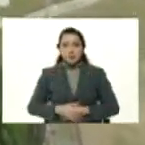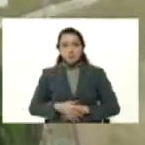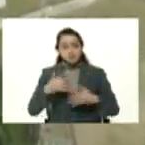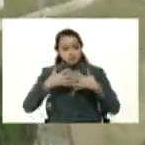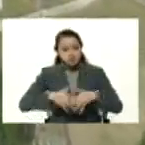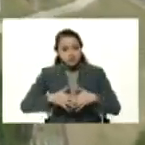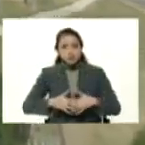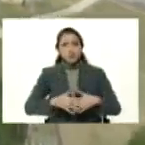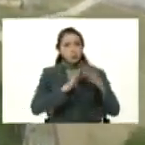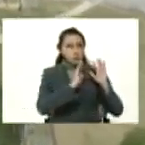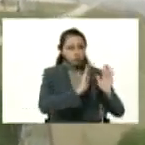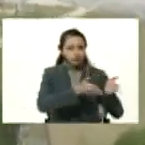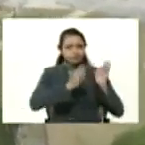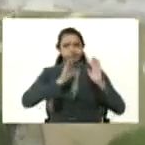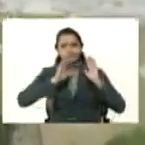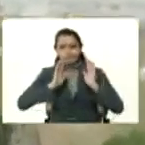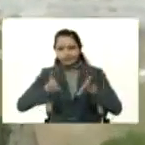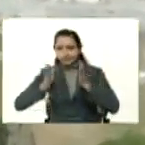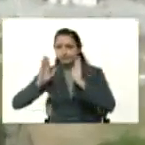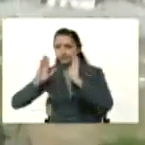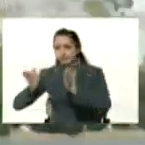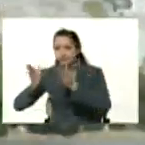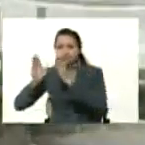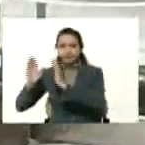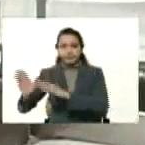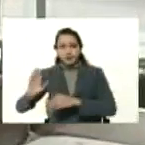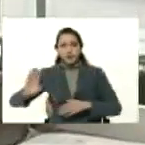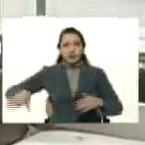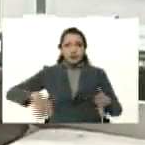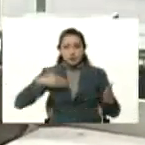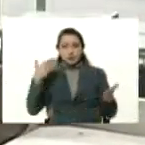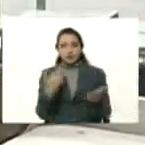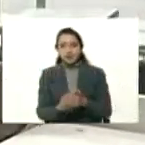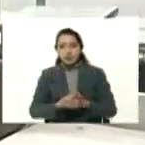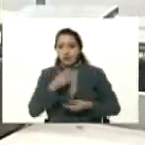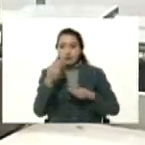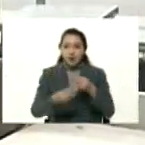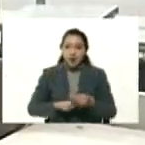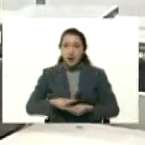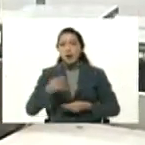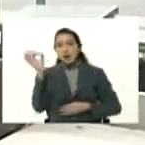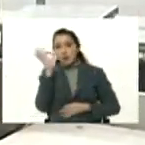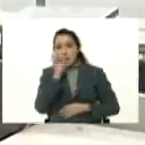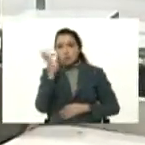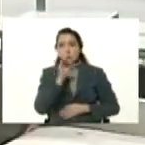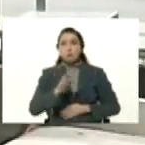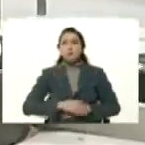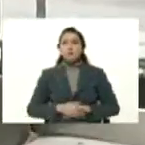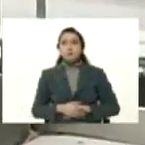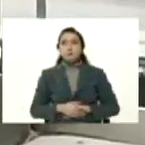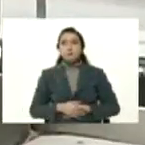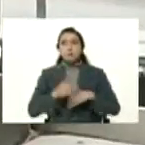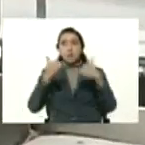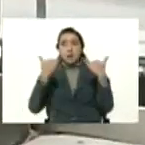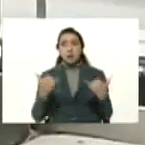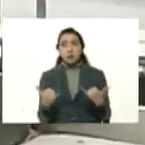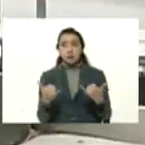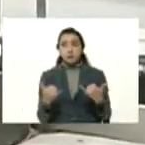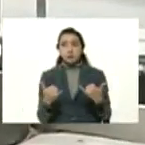ciclo, desde el matadero, sala de desposte, hasta la industrialización del cerdo. En este